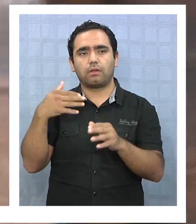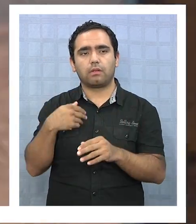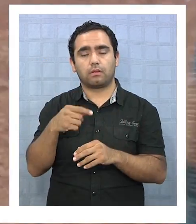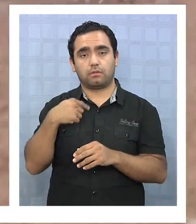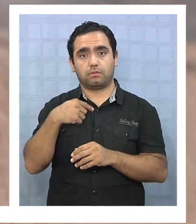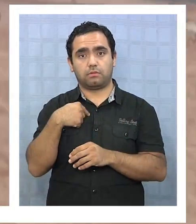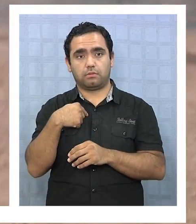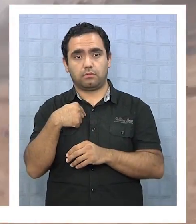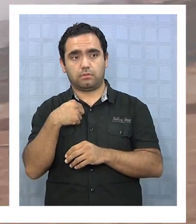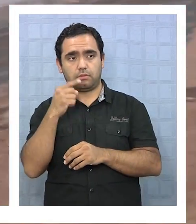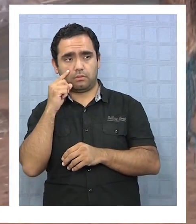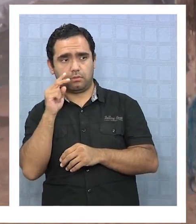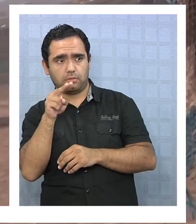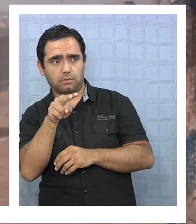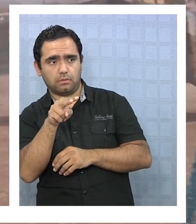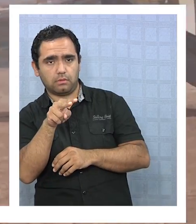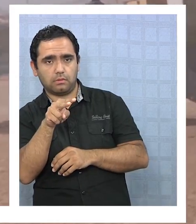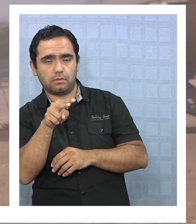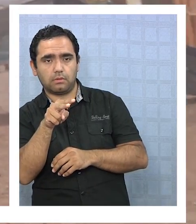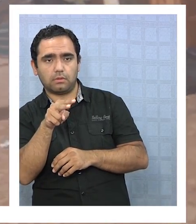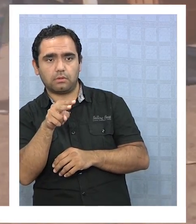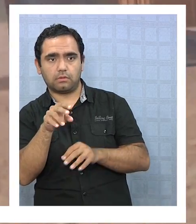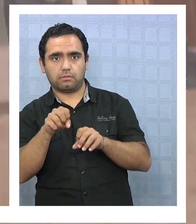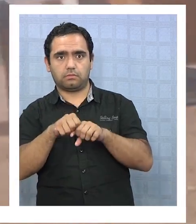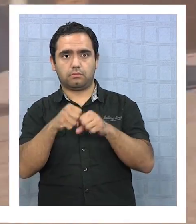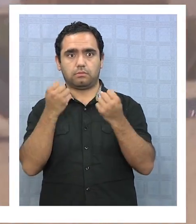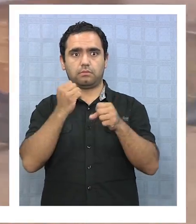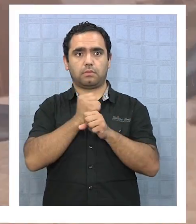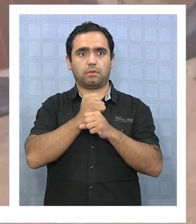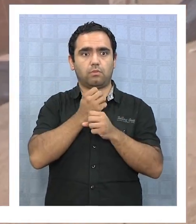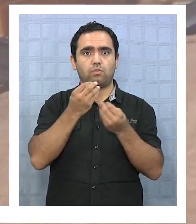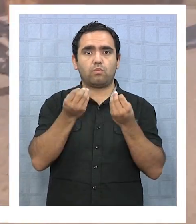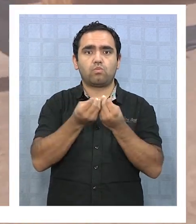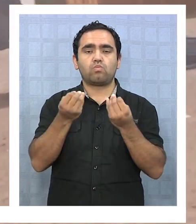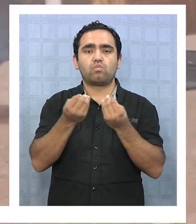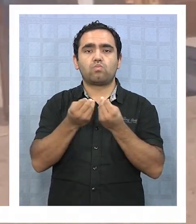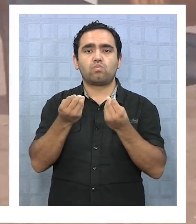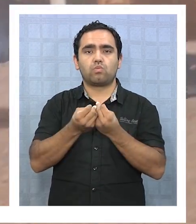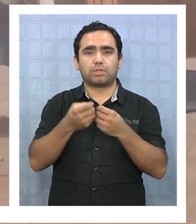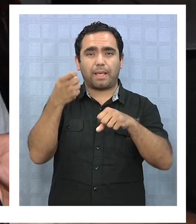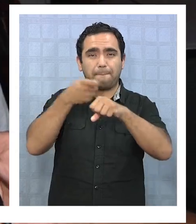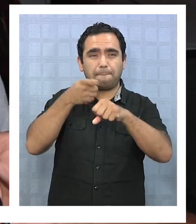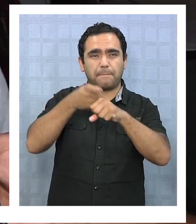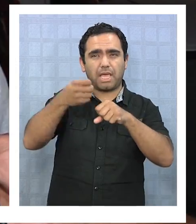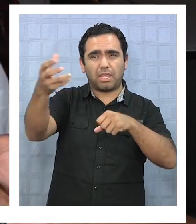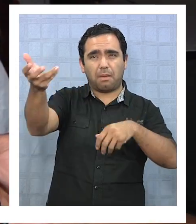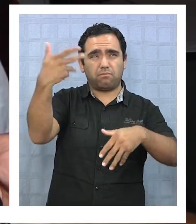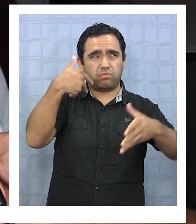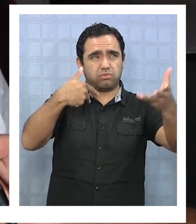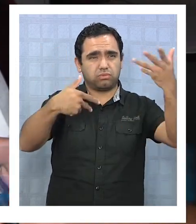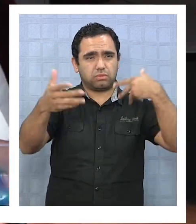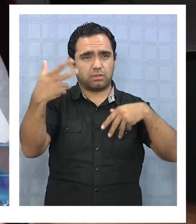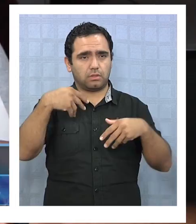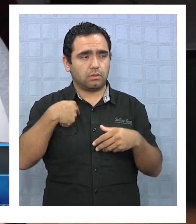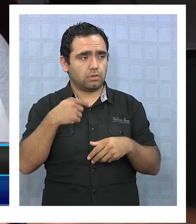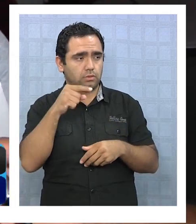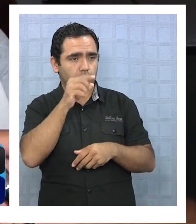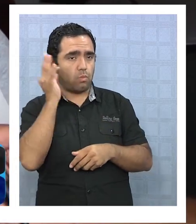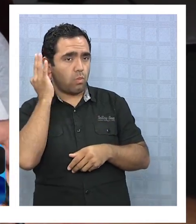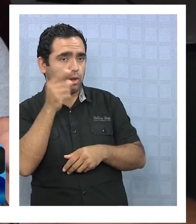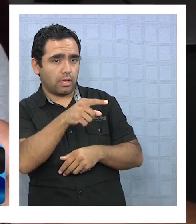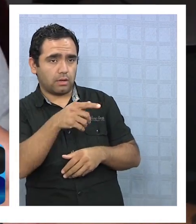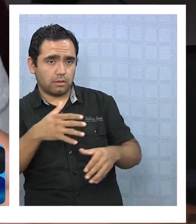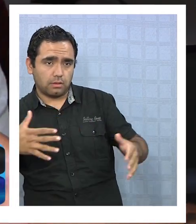un momento como de estrés, porque venían muchas piedras sobre nosotros. Yo voy a atajar a la señora para que no